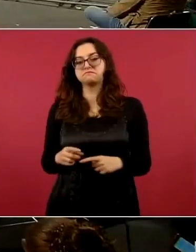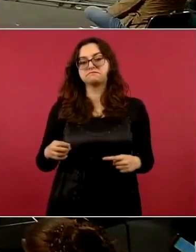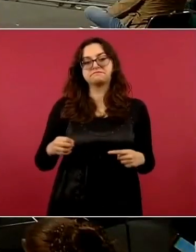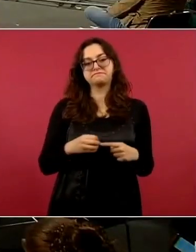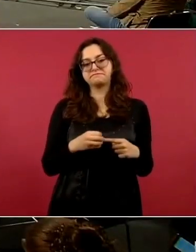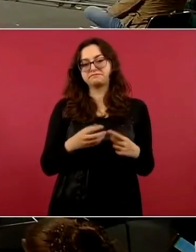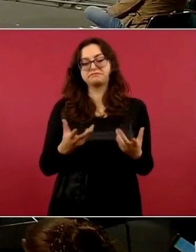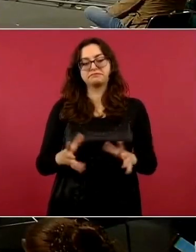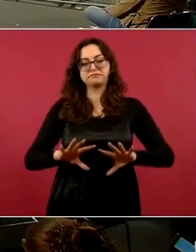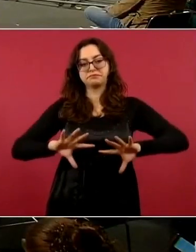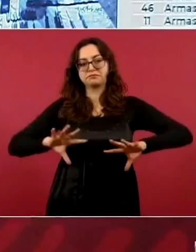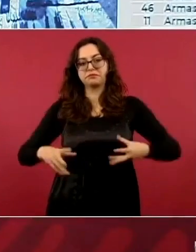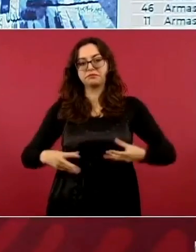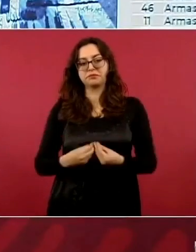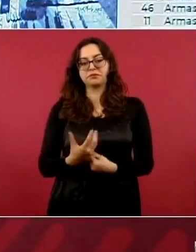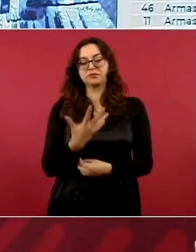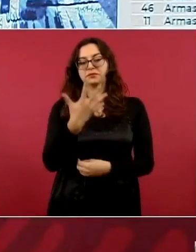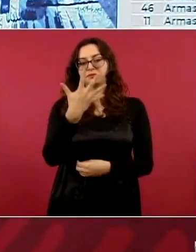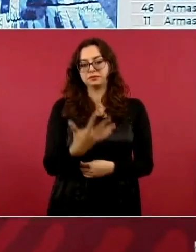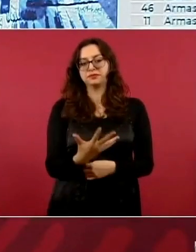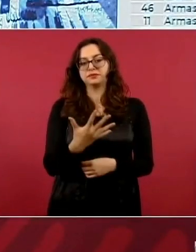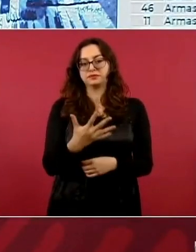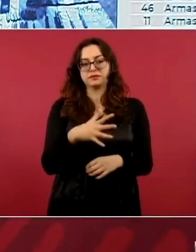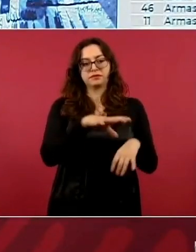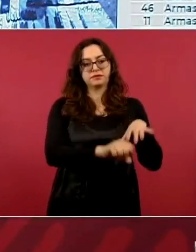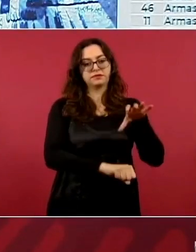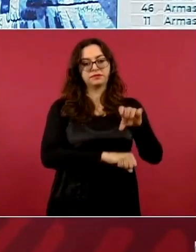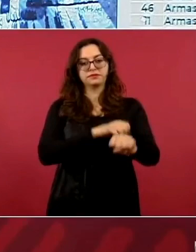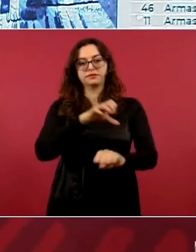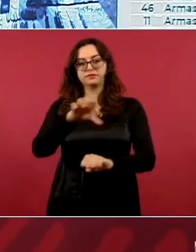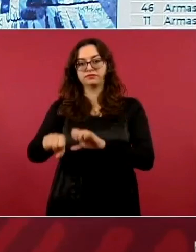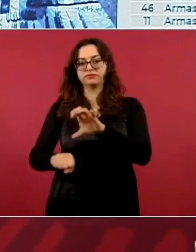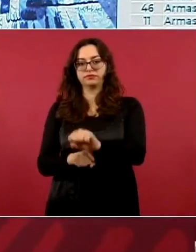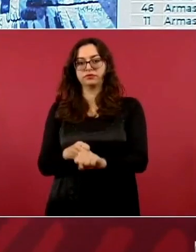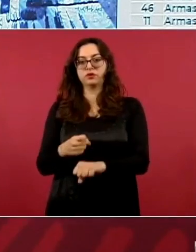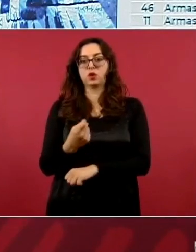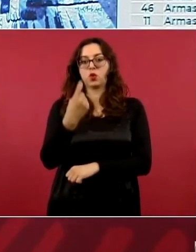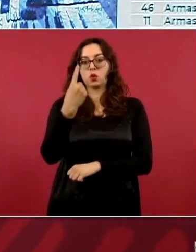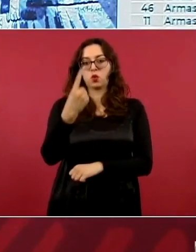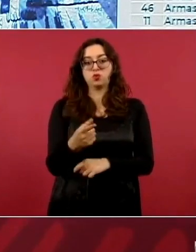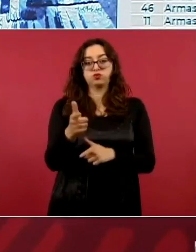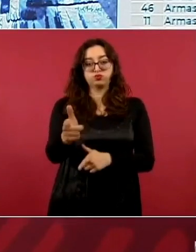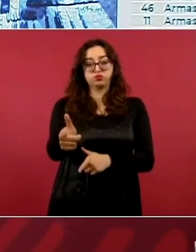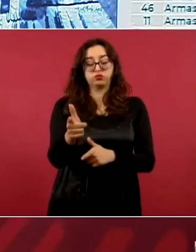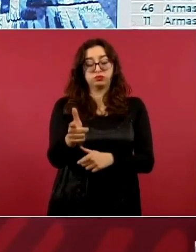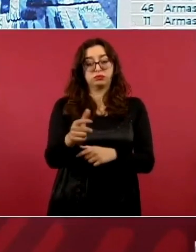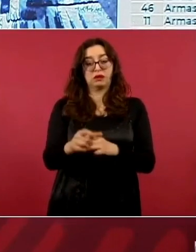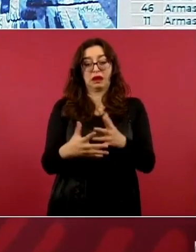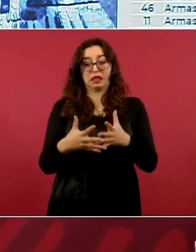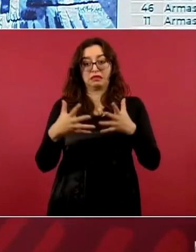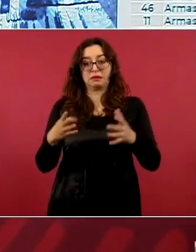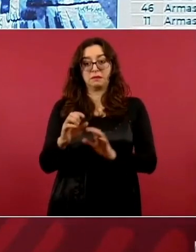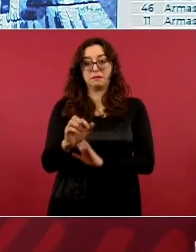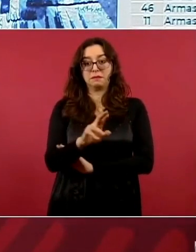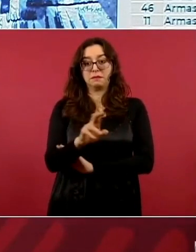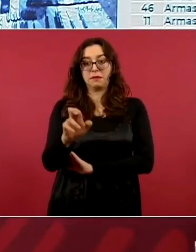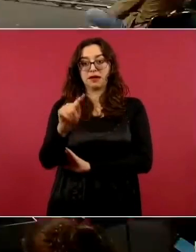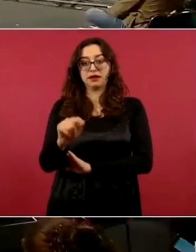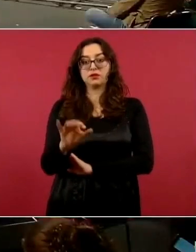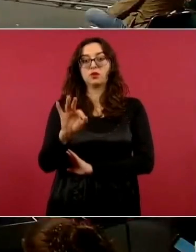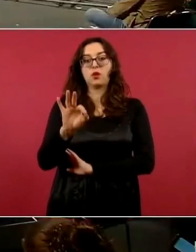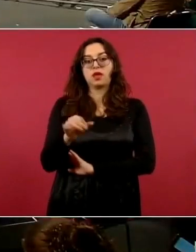eventos relevantes fueron asegurados un fusil Barret 46 armas largas once armas